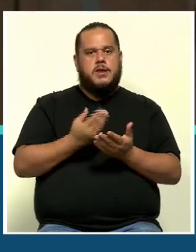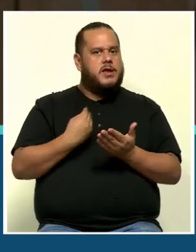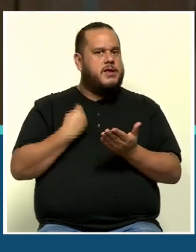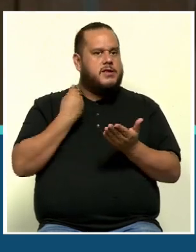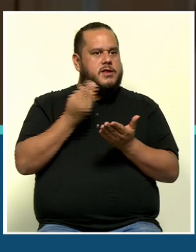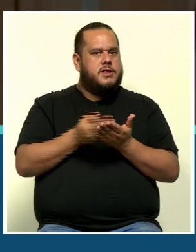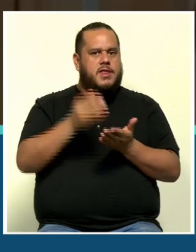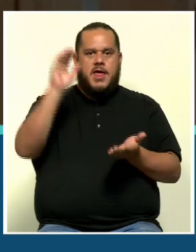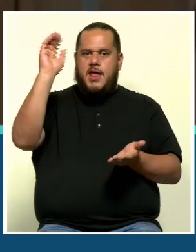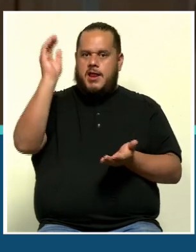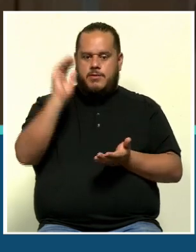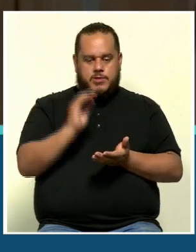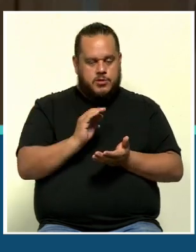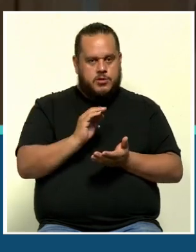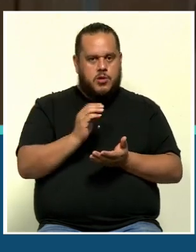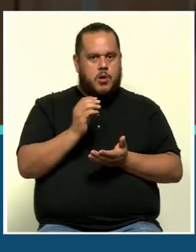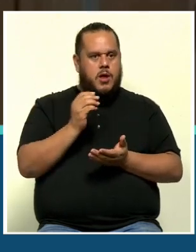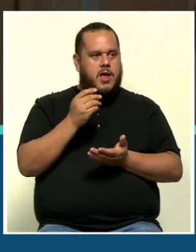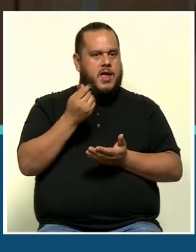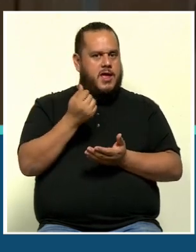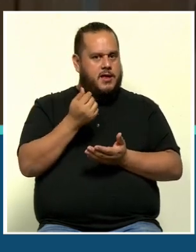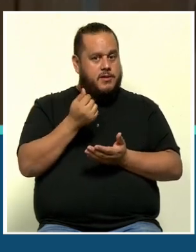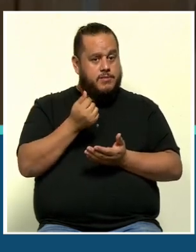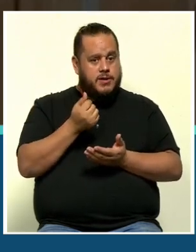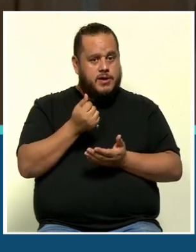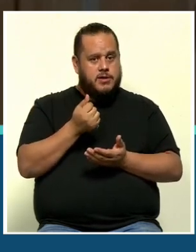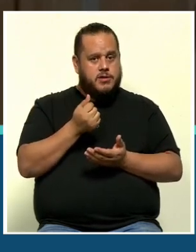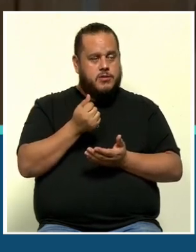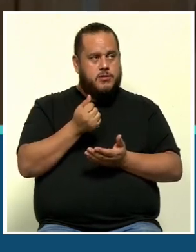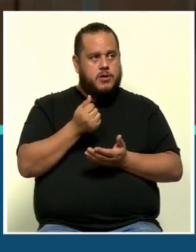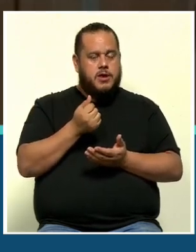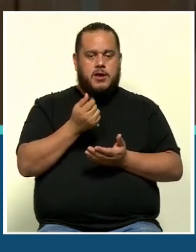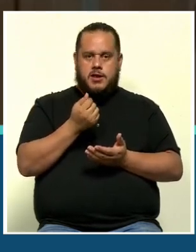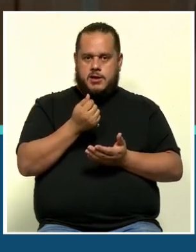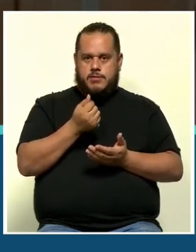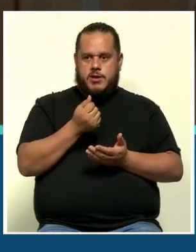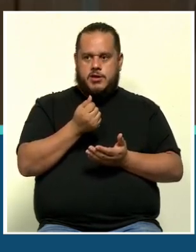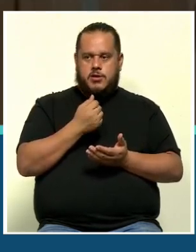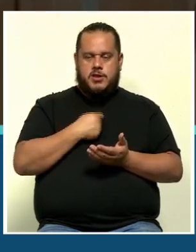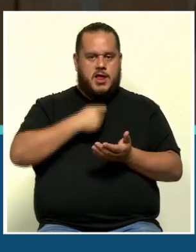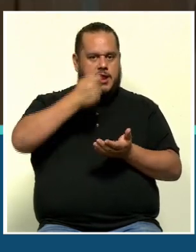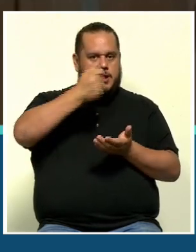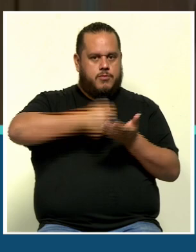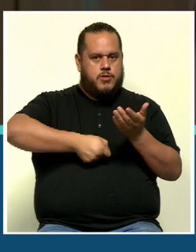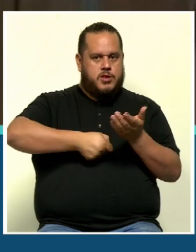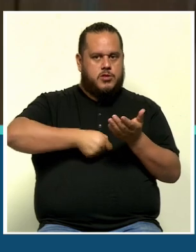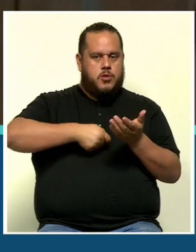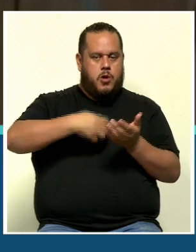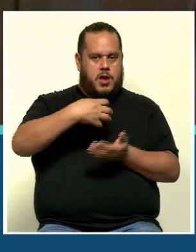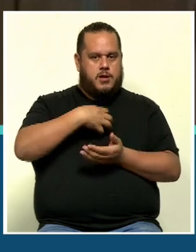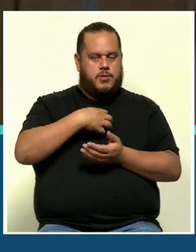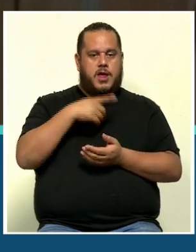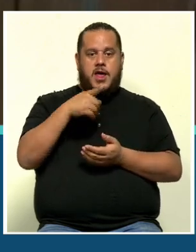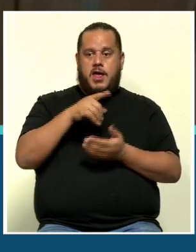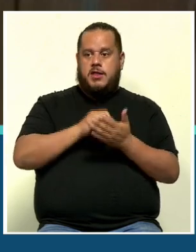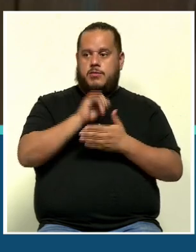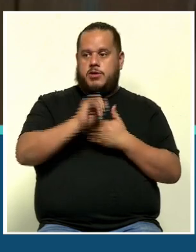la disminución en el precio en el monto del impuesto a la propiedad. Es el